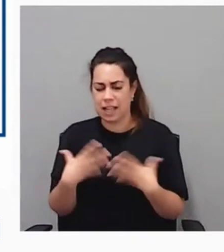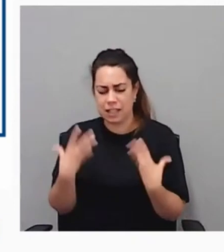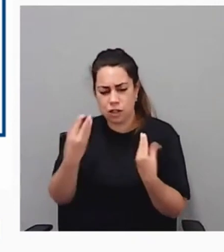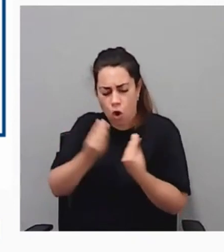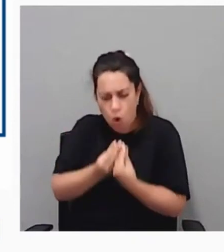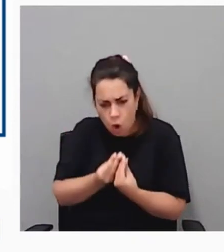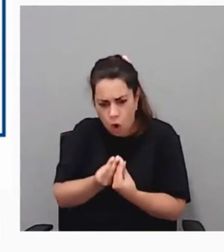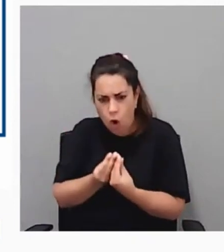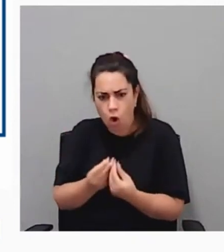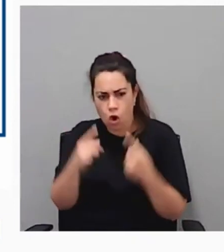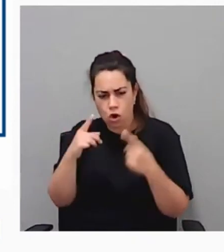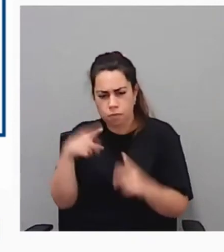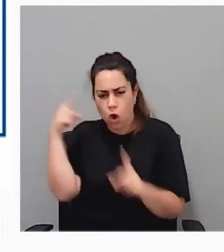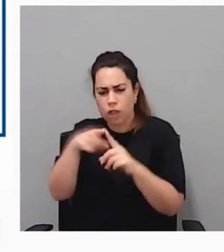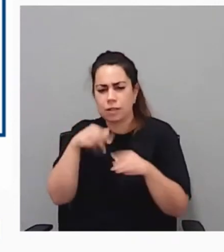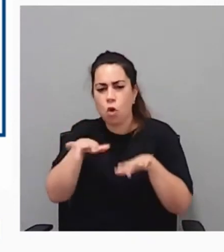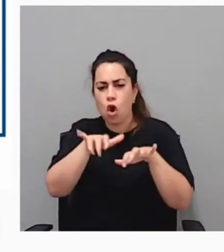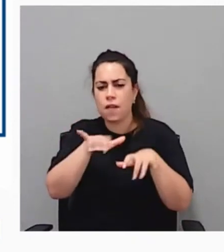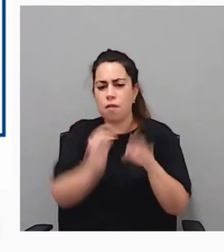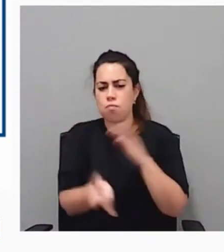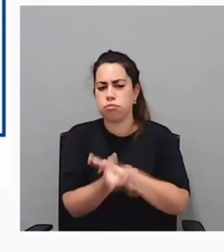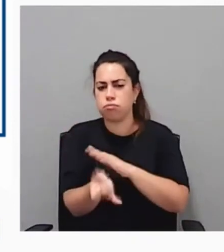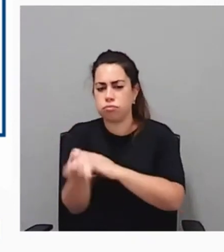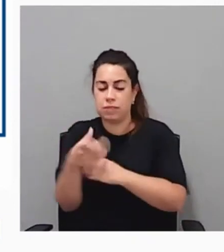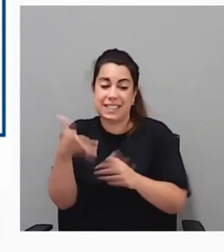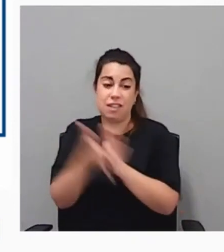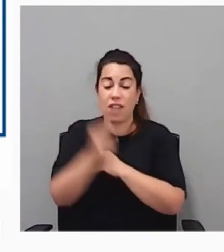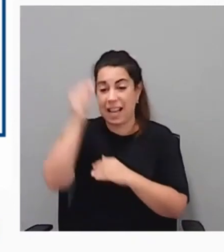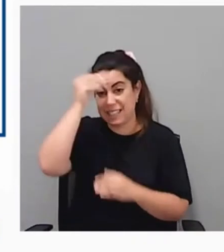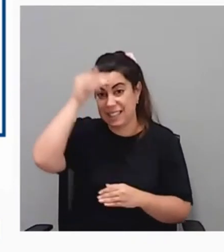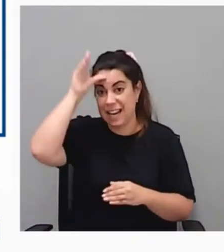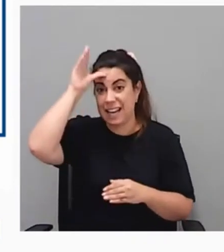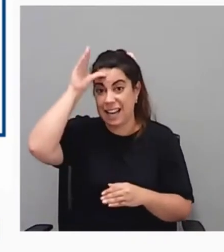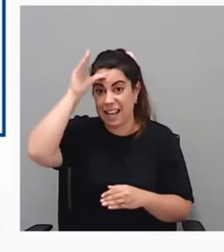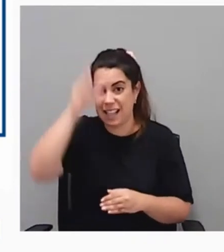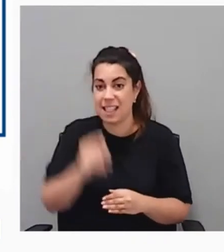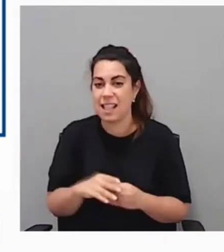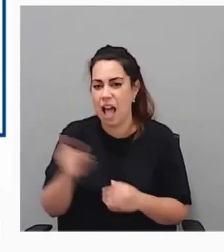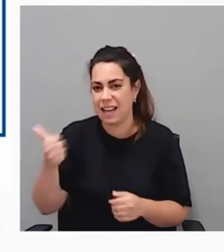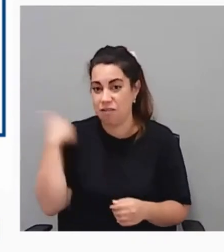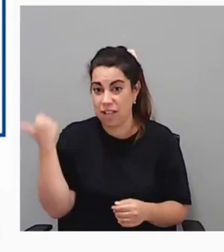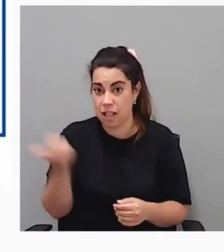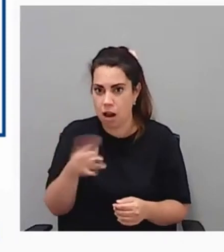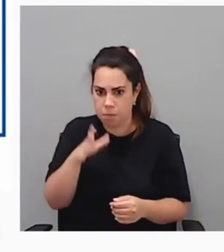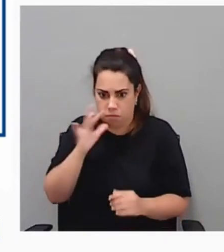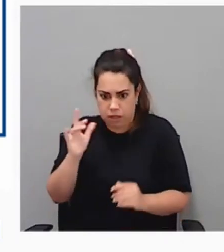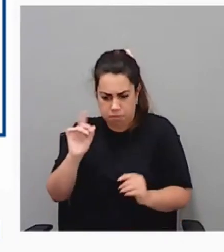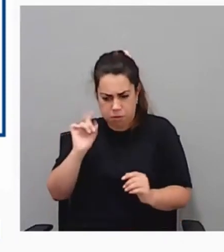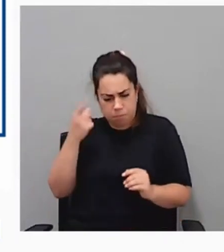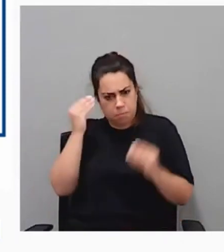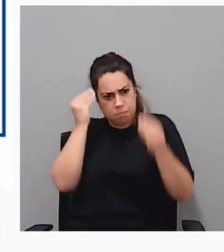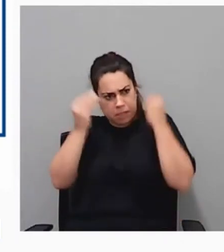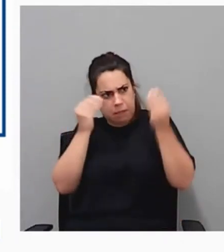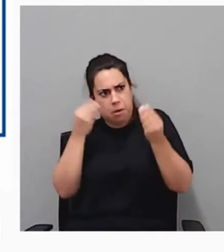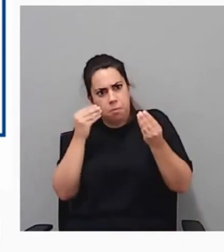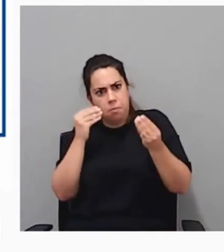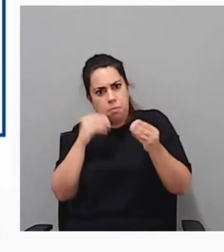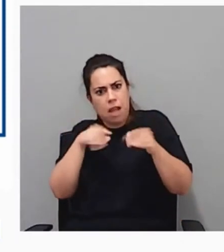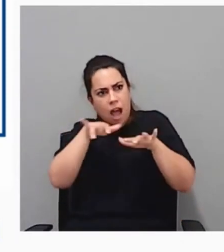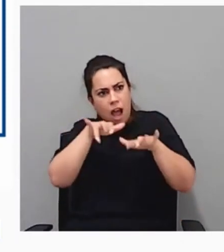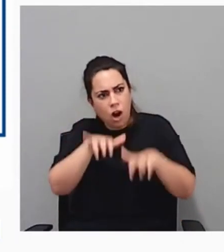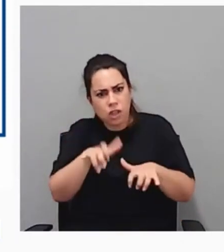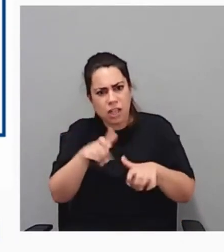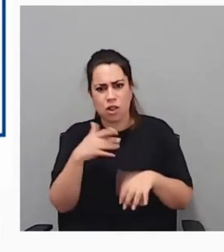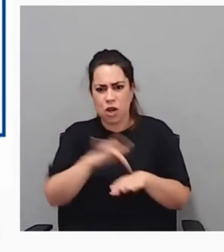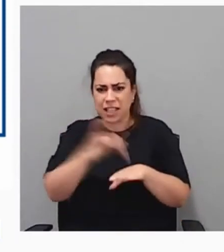primera inteligencia artificial. Pero lo que querían al principio no era crear ordenadores digitales, querían hacer ordenadores analógicos, y